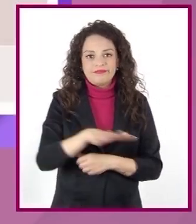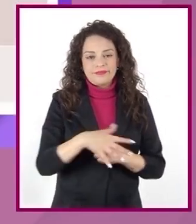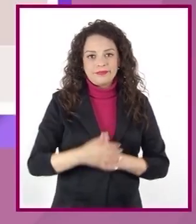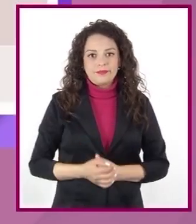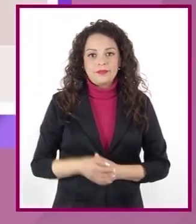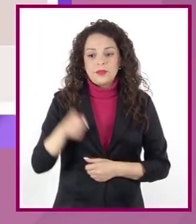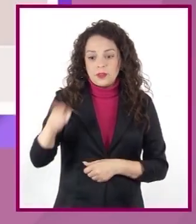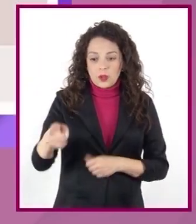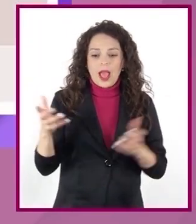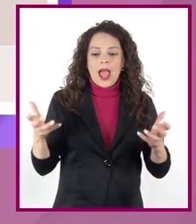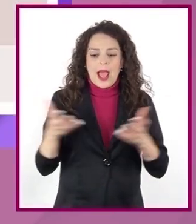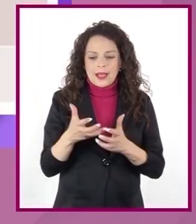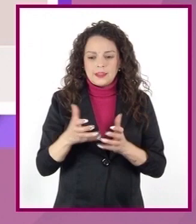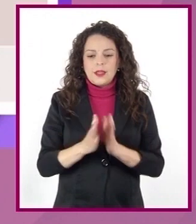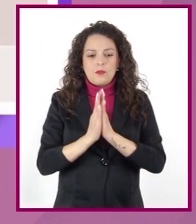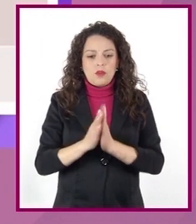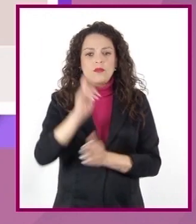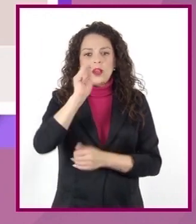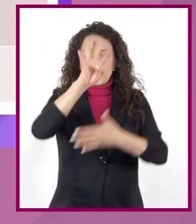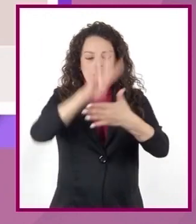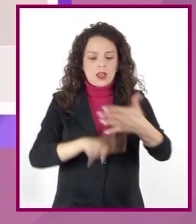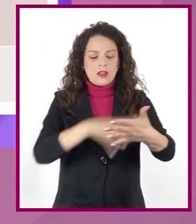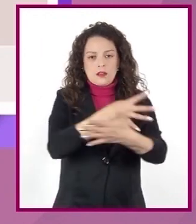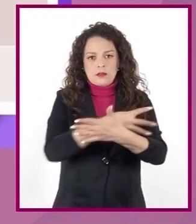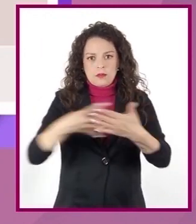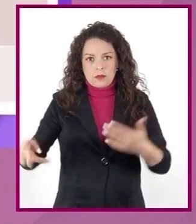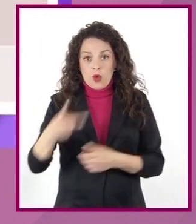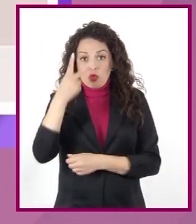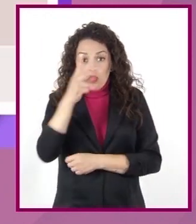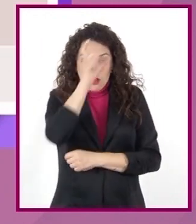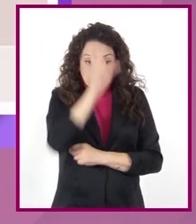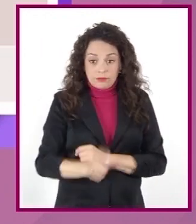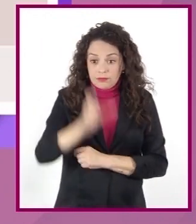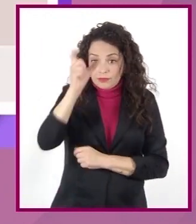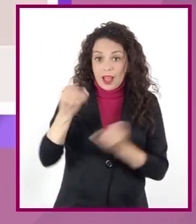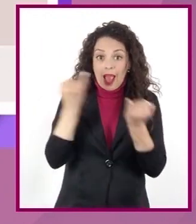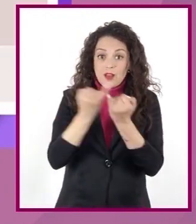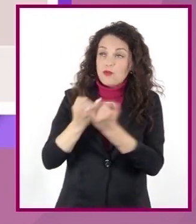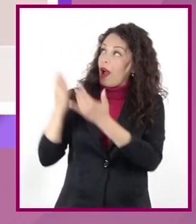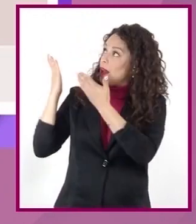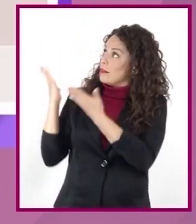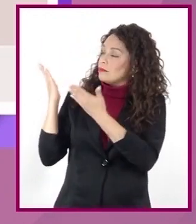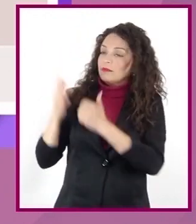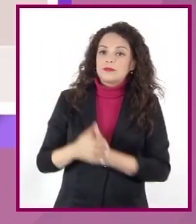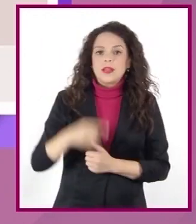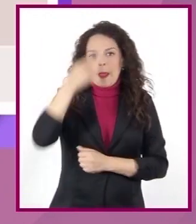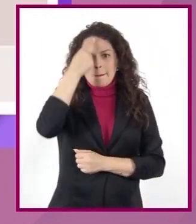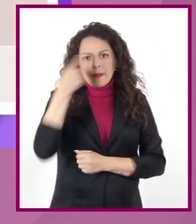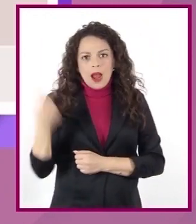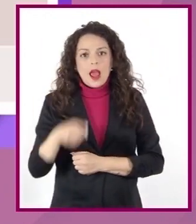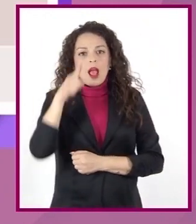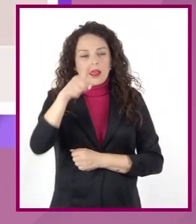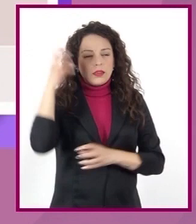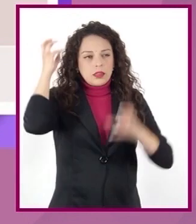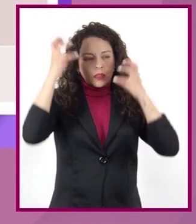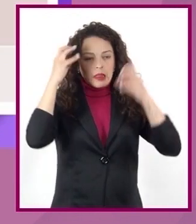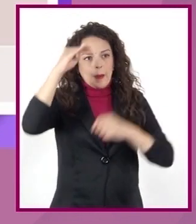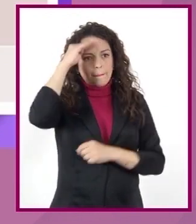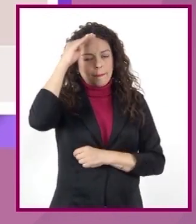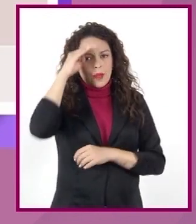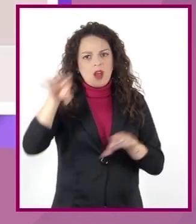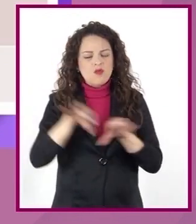Elaboren un cuadro de 2 columnas, como el que se muestra en la pantalla, para reflexionar acerca de su entorno y